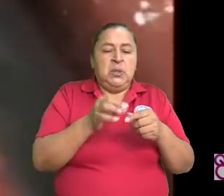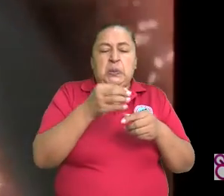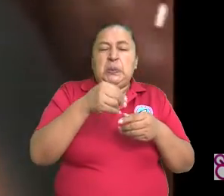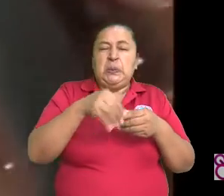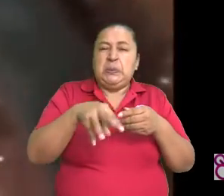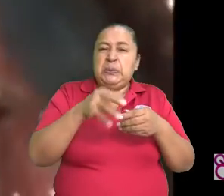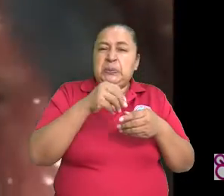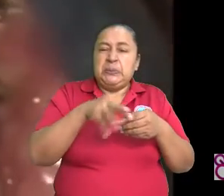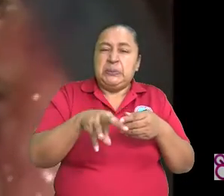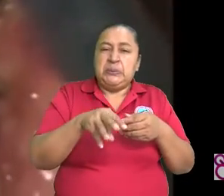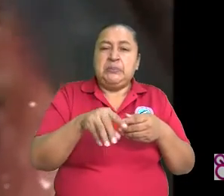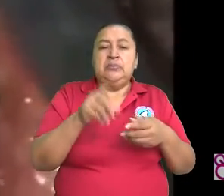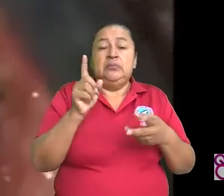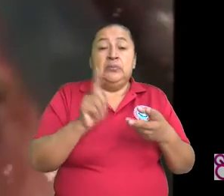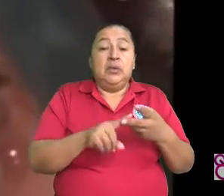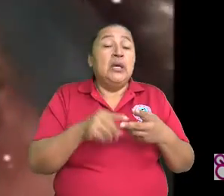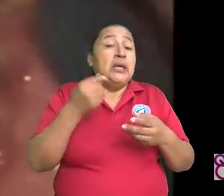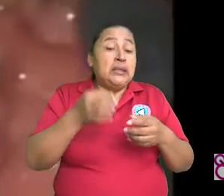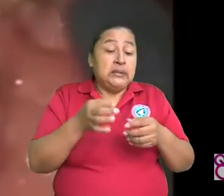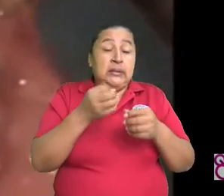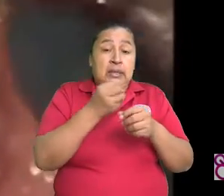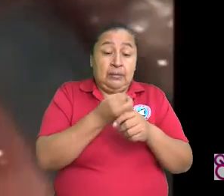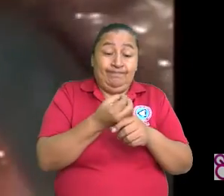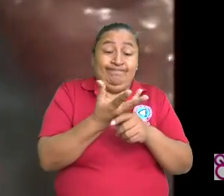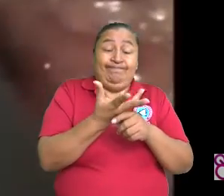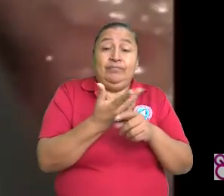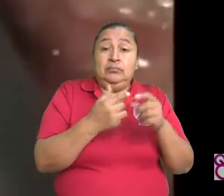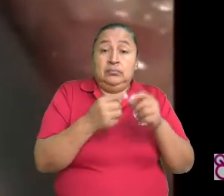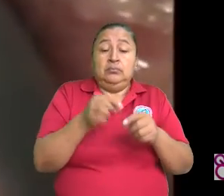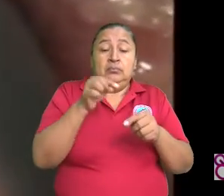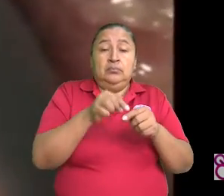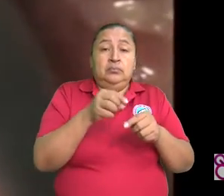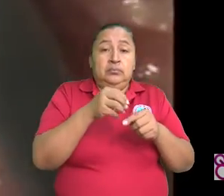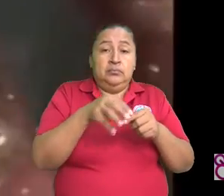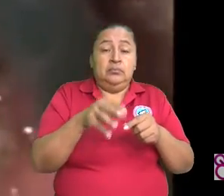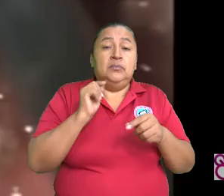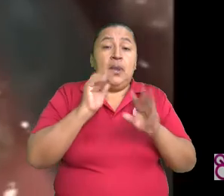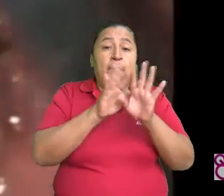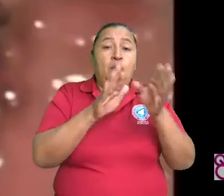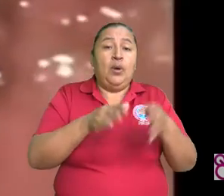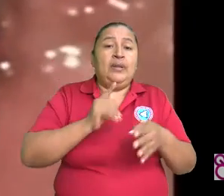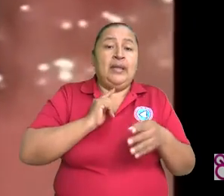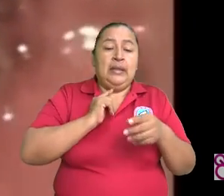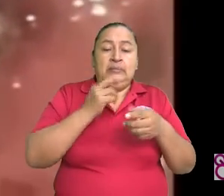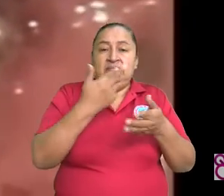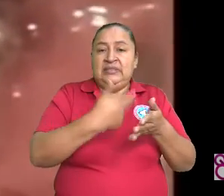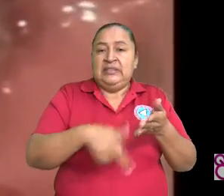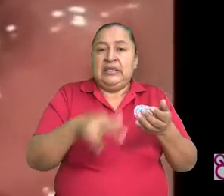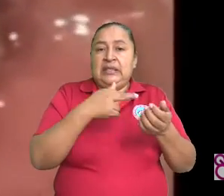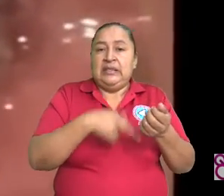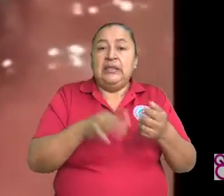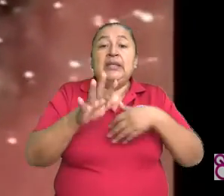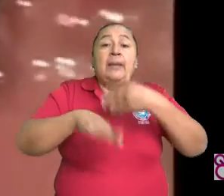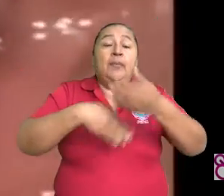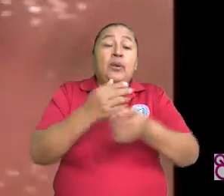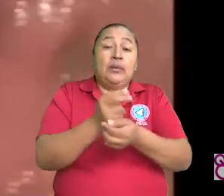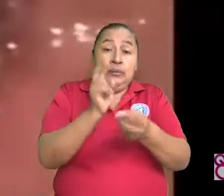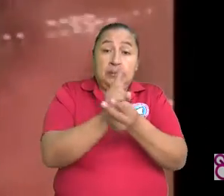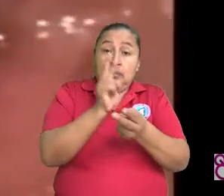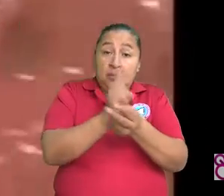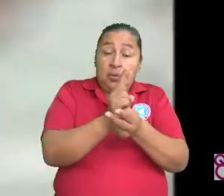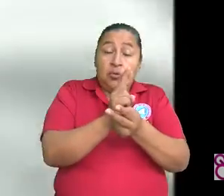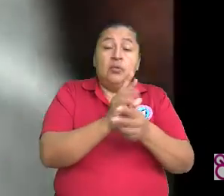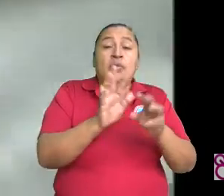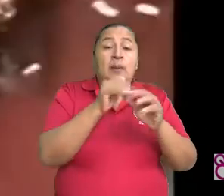secreciones, y si la lesión es grande, entonces la mujer tiene sangrado poscoital, o sea, posterior a una